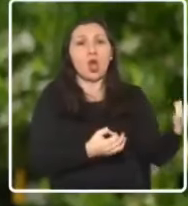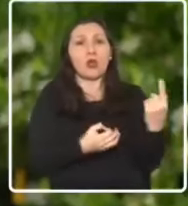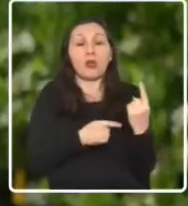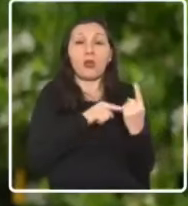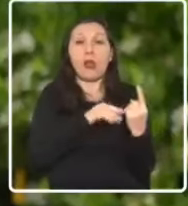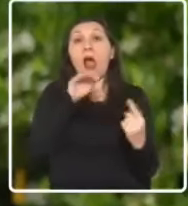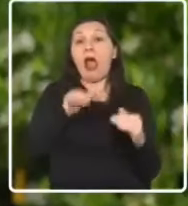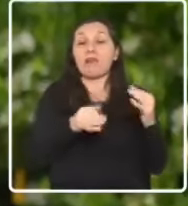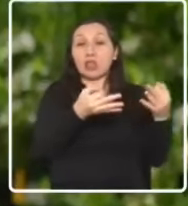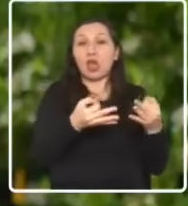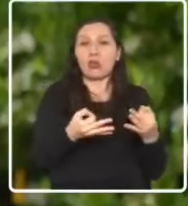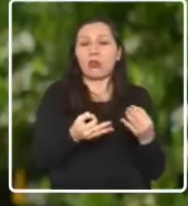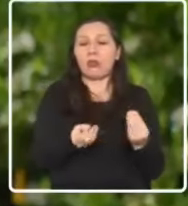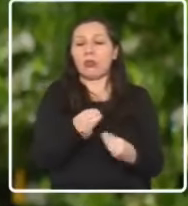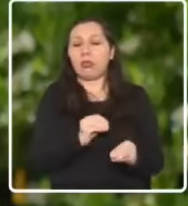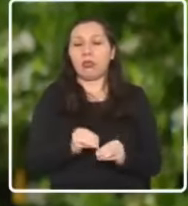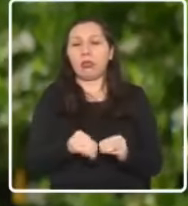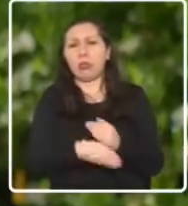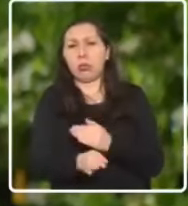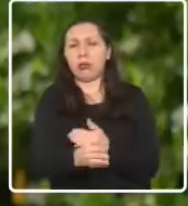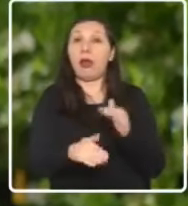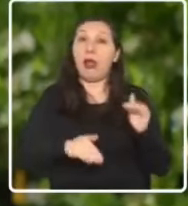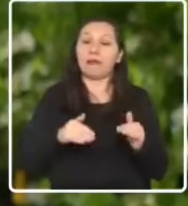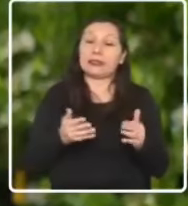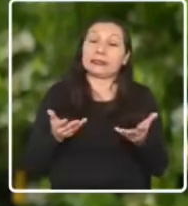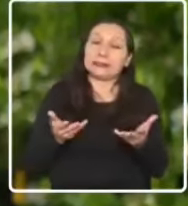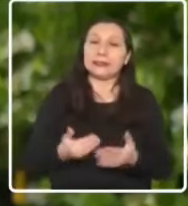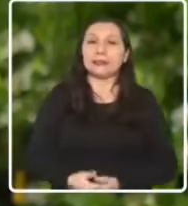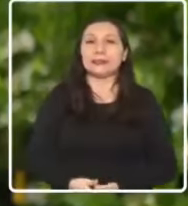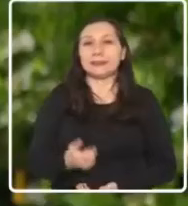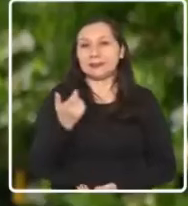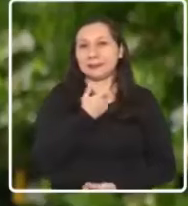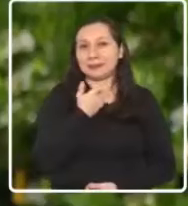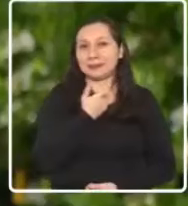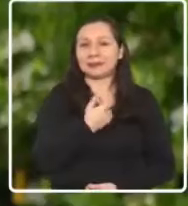veces también los contadores nos hacían ahí la truculencia, ¿no?